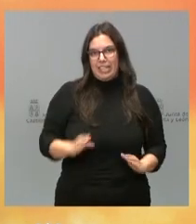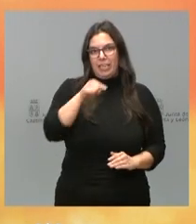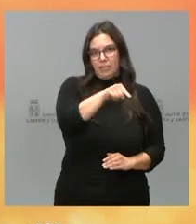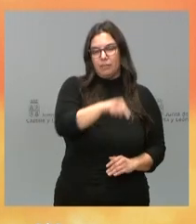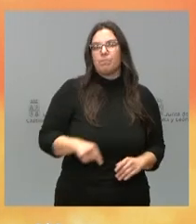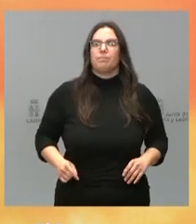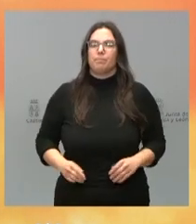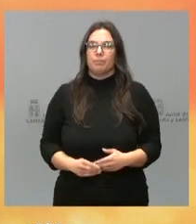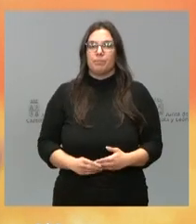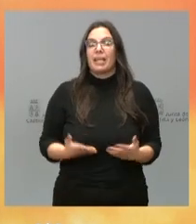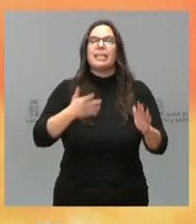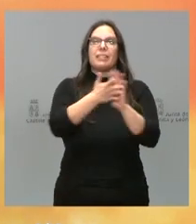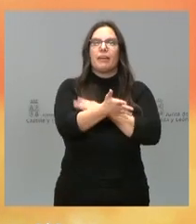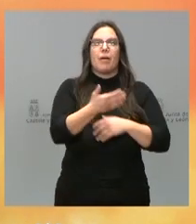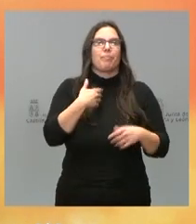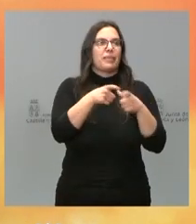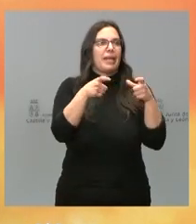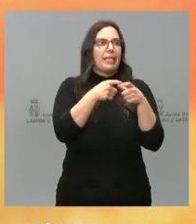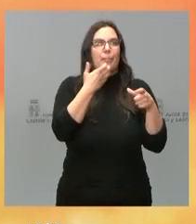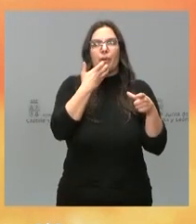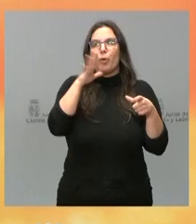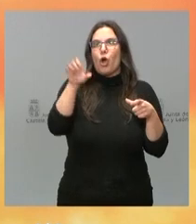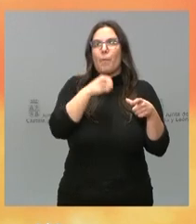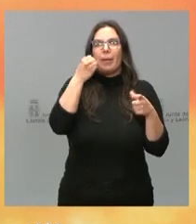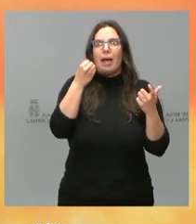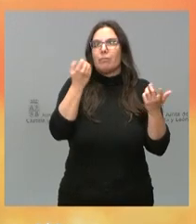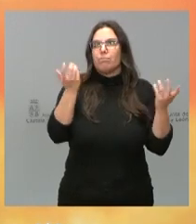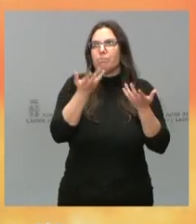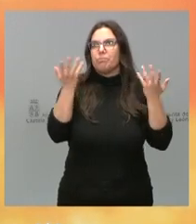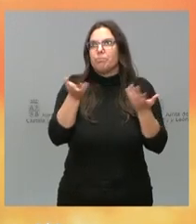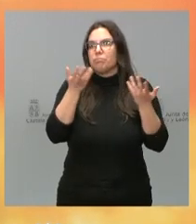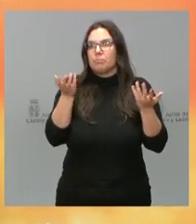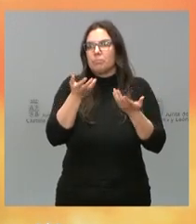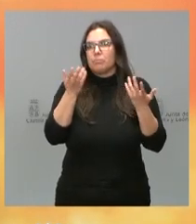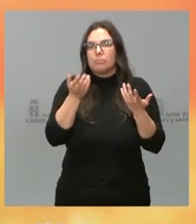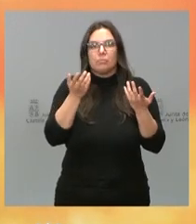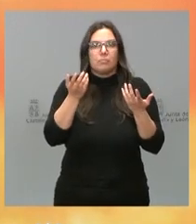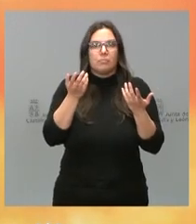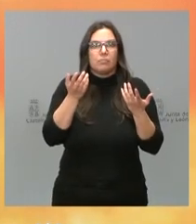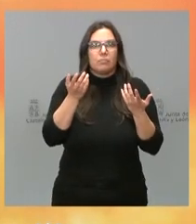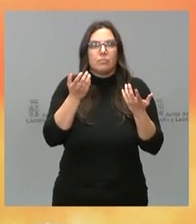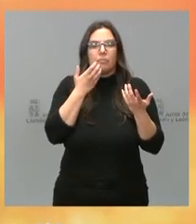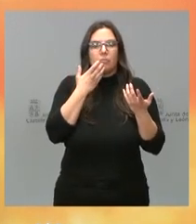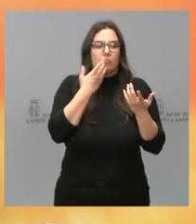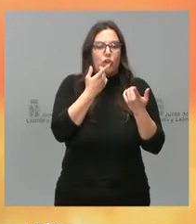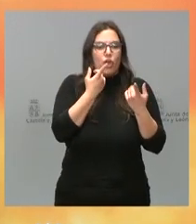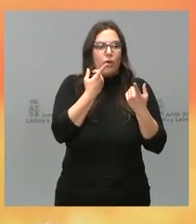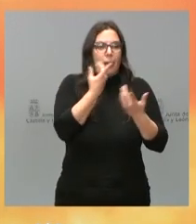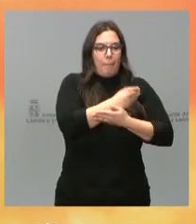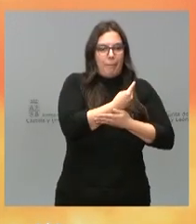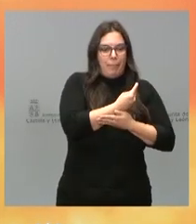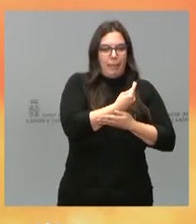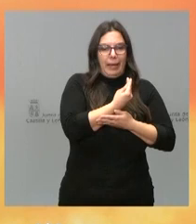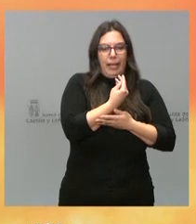del menor es decir no se puede utilizar para comprar algo que no encaja con lo que es